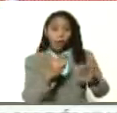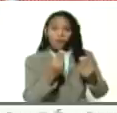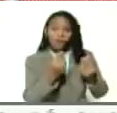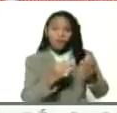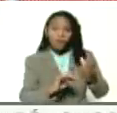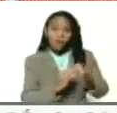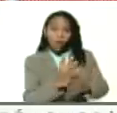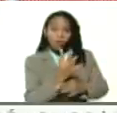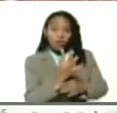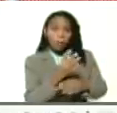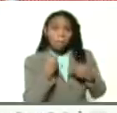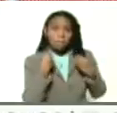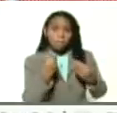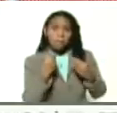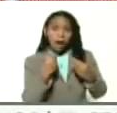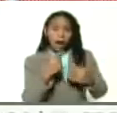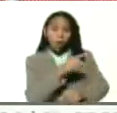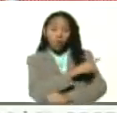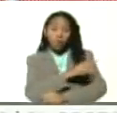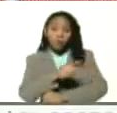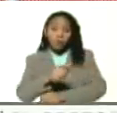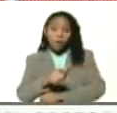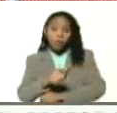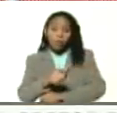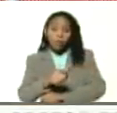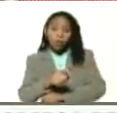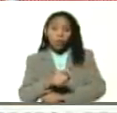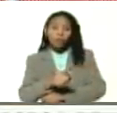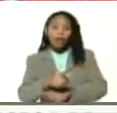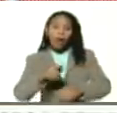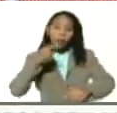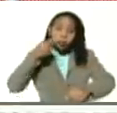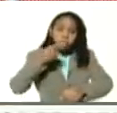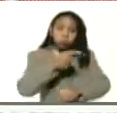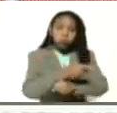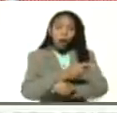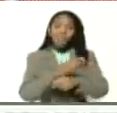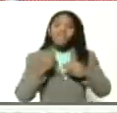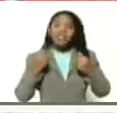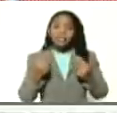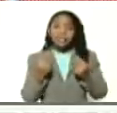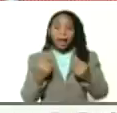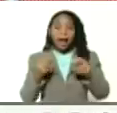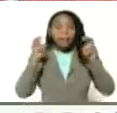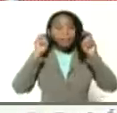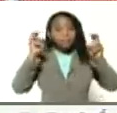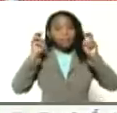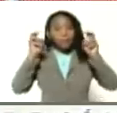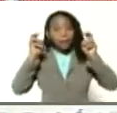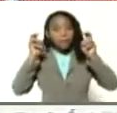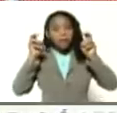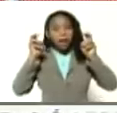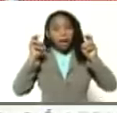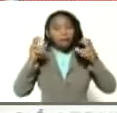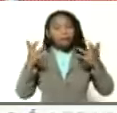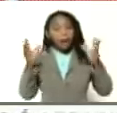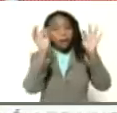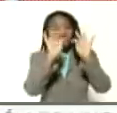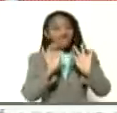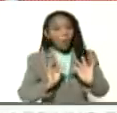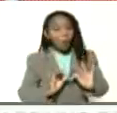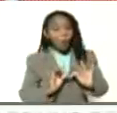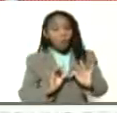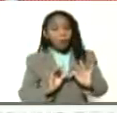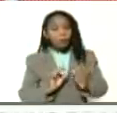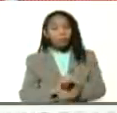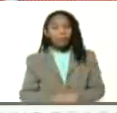fondos para el cumplimiento de las obligaciones financieras en el marco del mecanismo